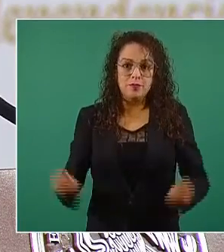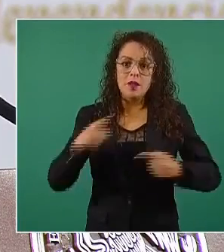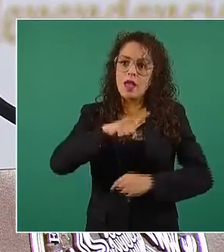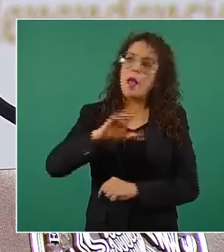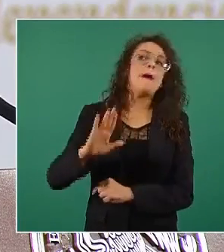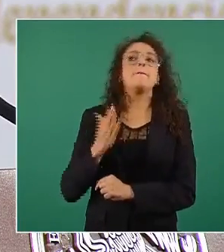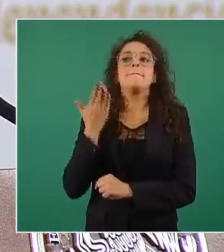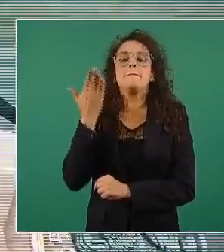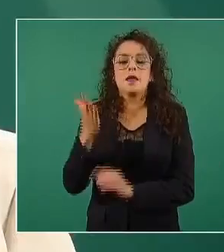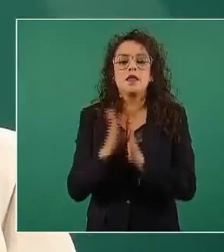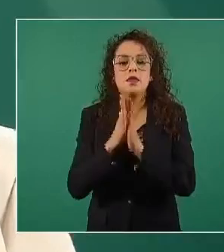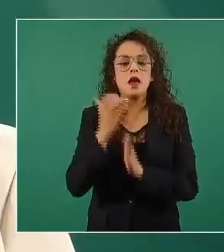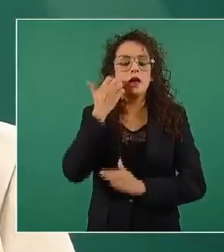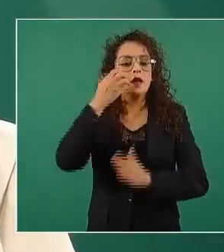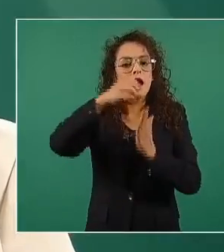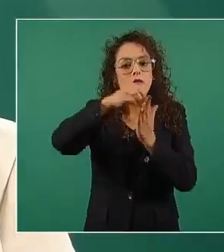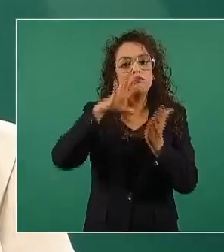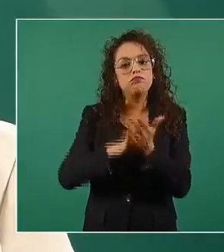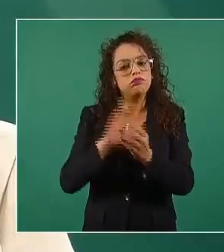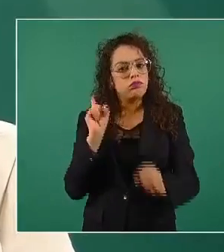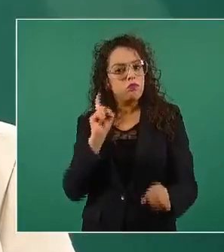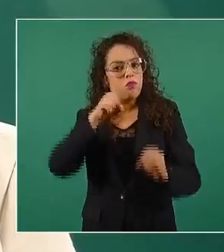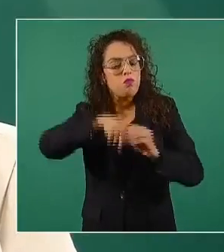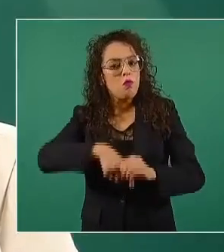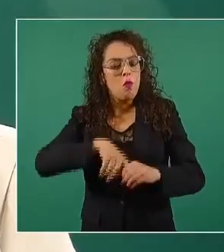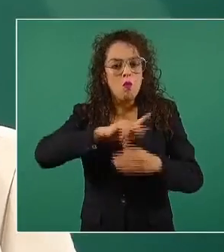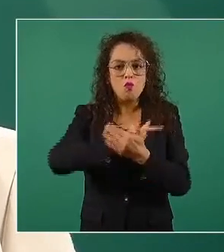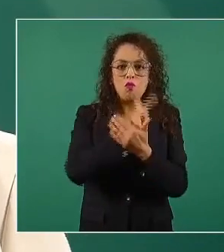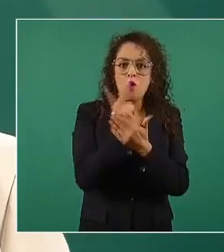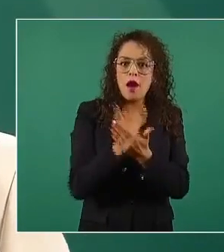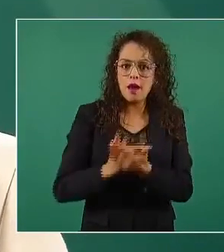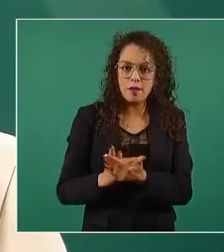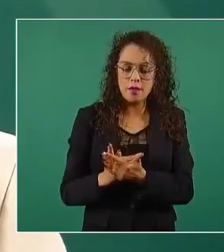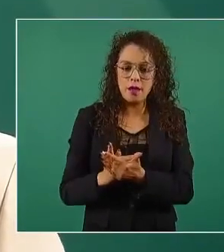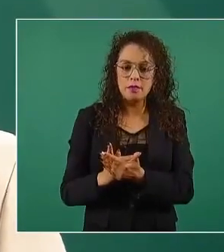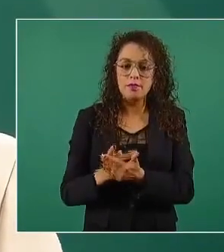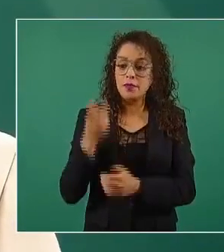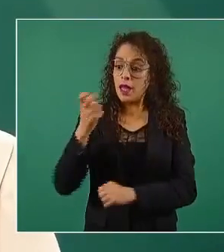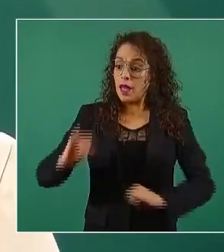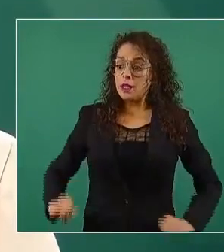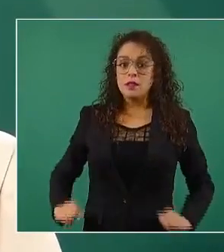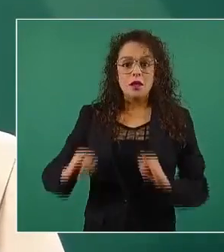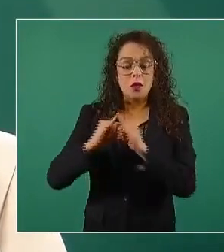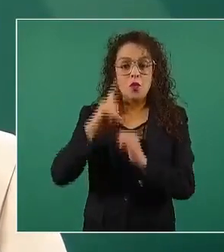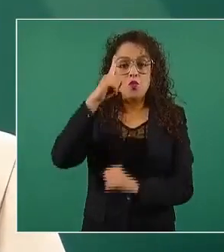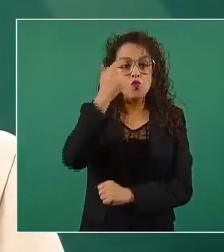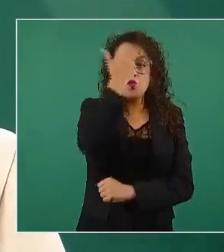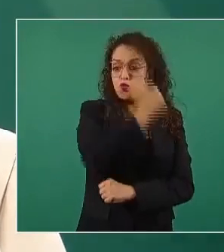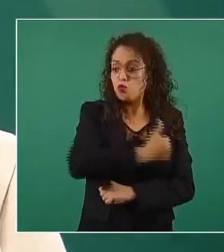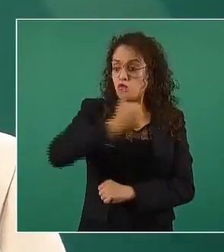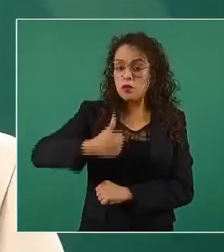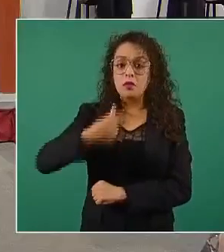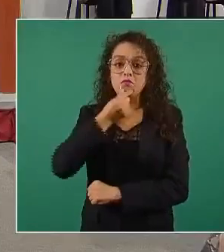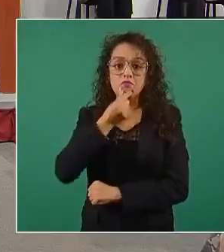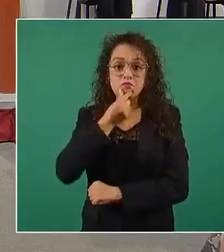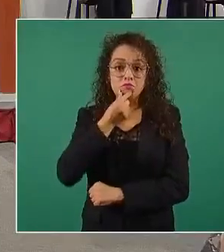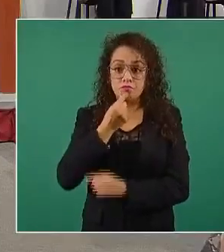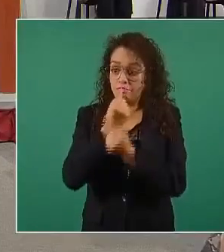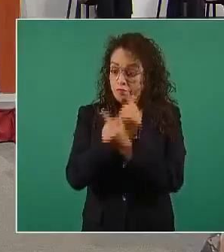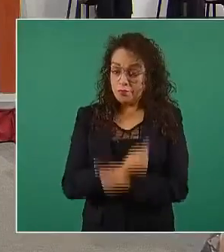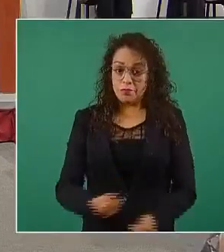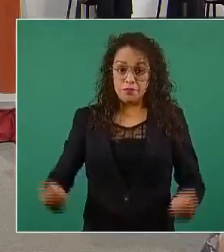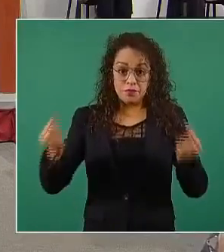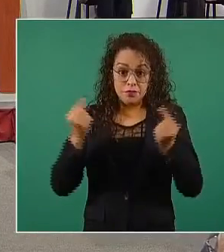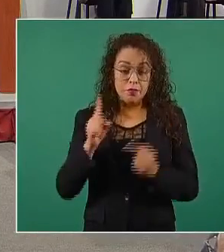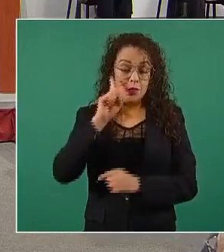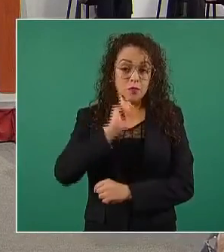solicitarán la incorporación al programa. La institución va a realizar por cada uno de los niños y niñas